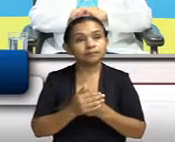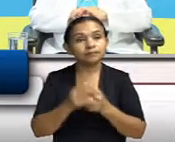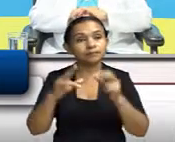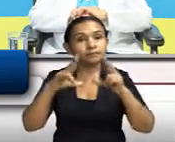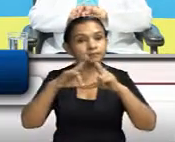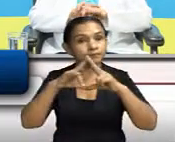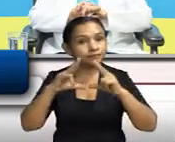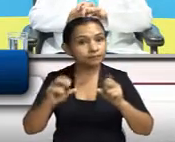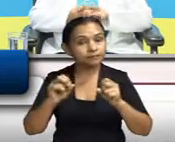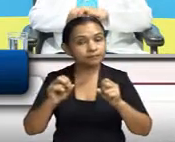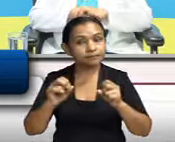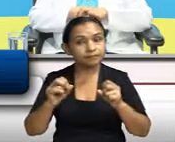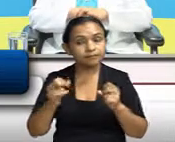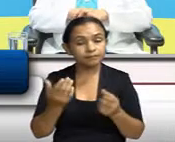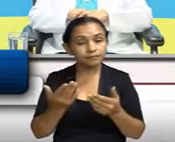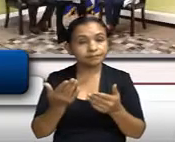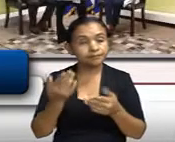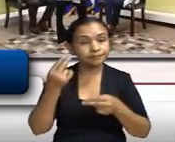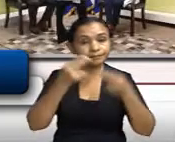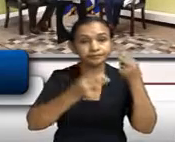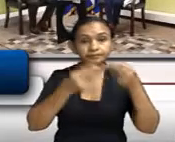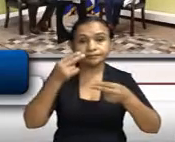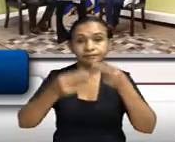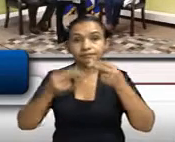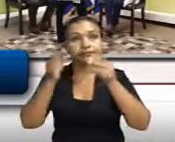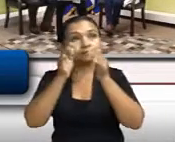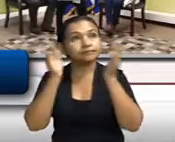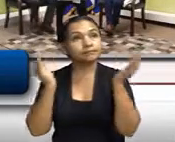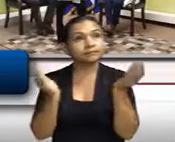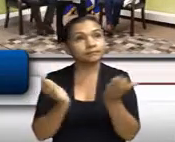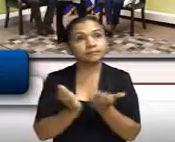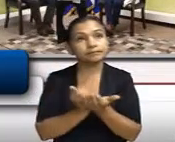no queda atrás en esas estadísticas mundiales, porque